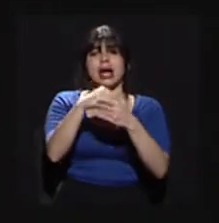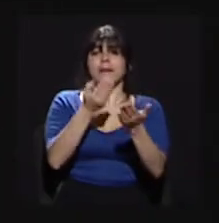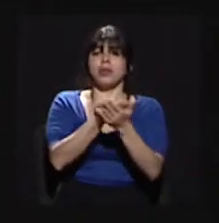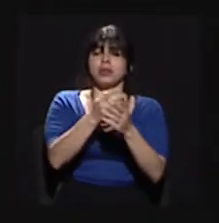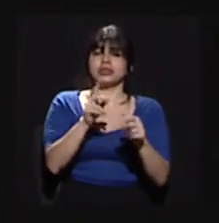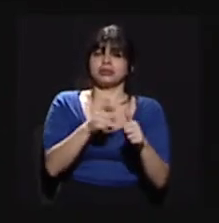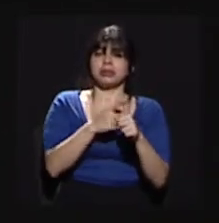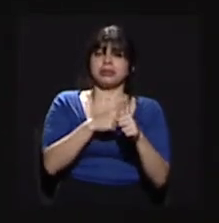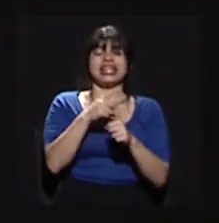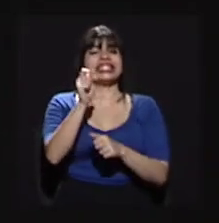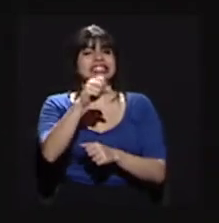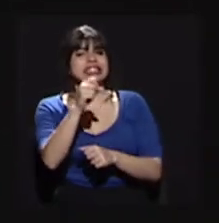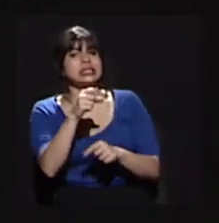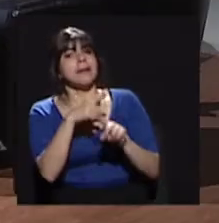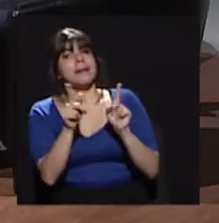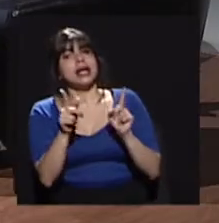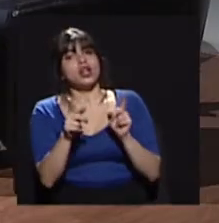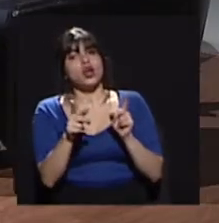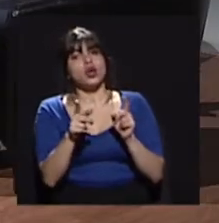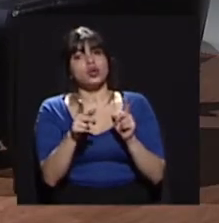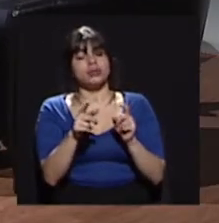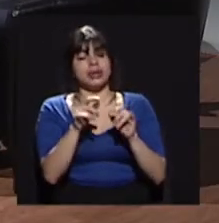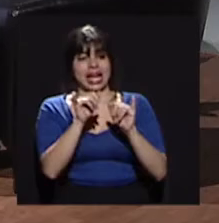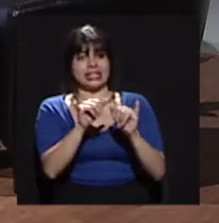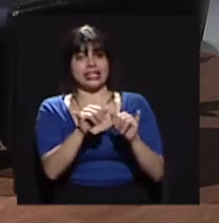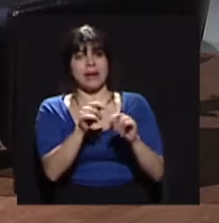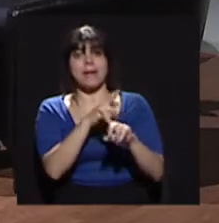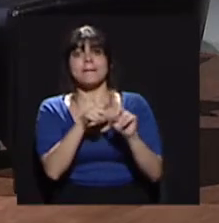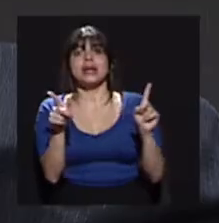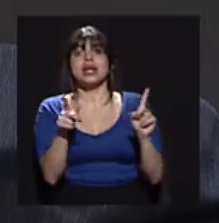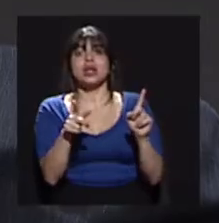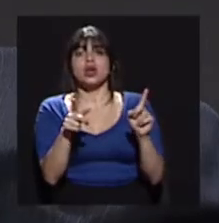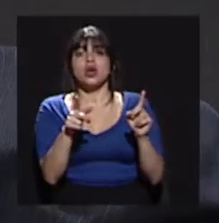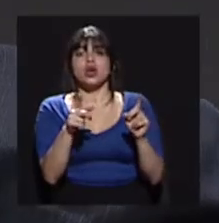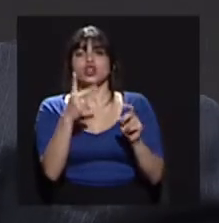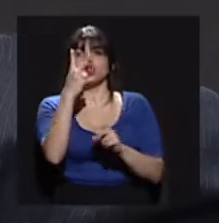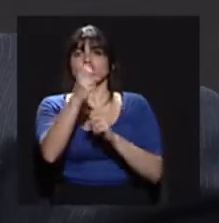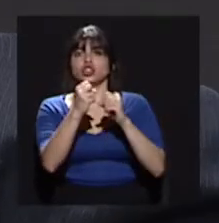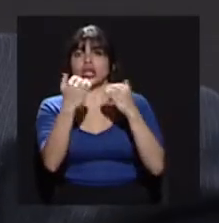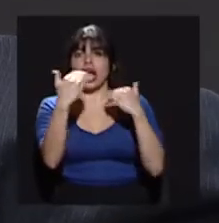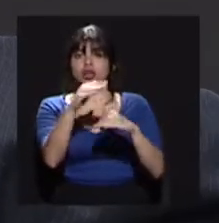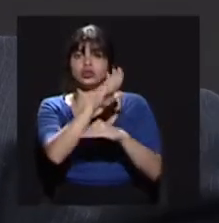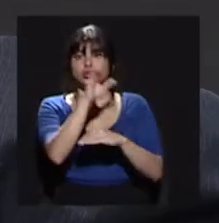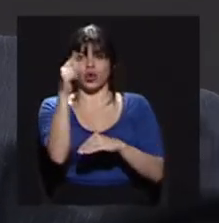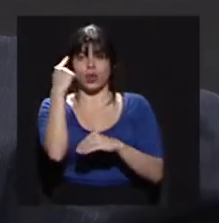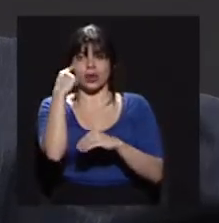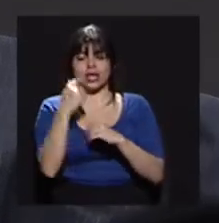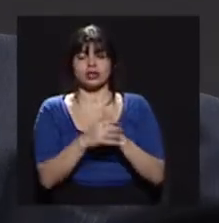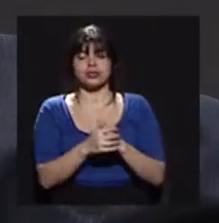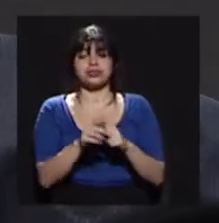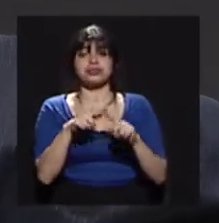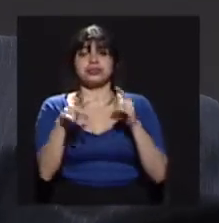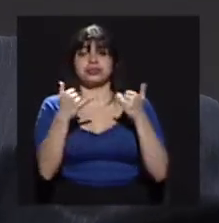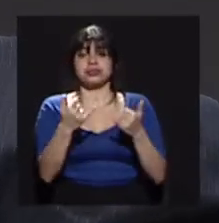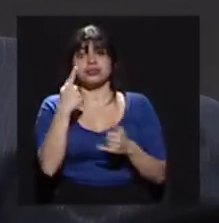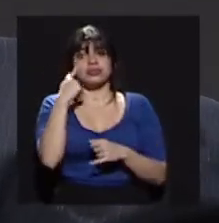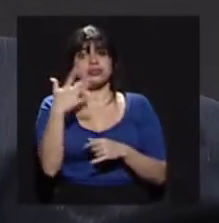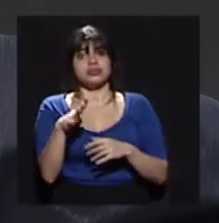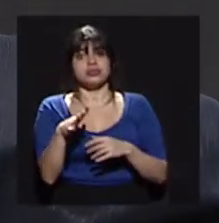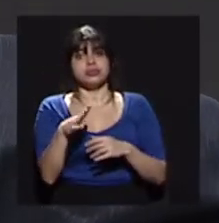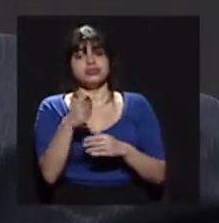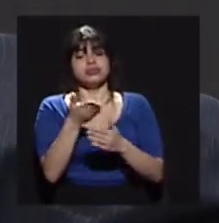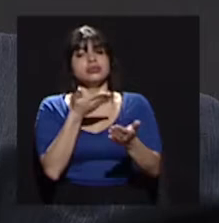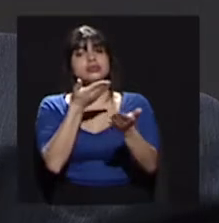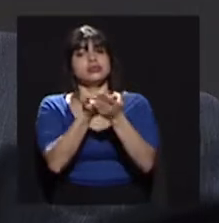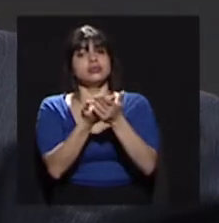sí por eso pero pero estaba pero hasta dos años de su gobierno y ahora pareciera que la